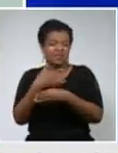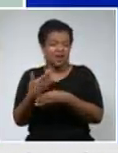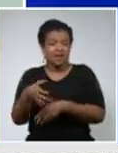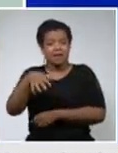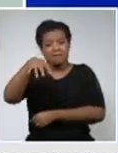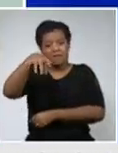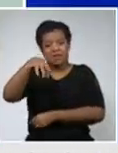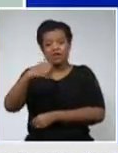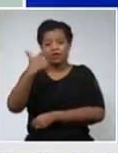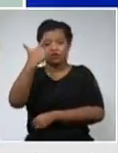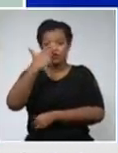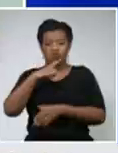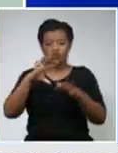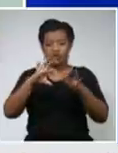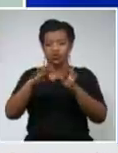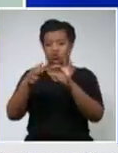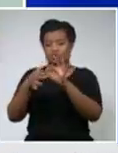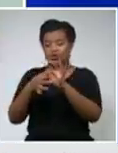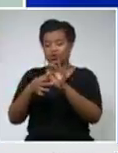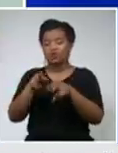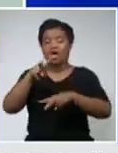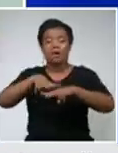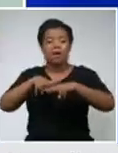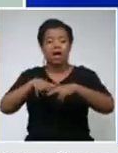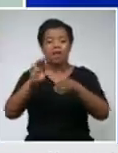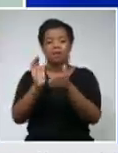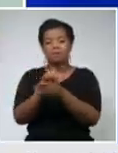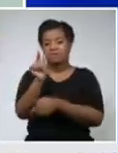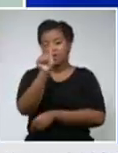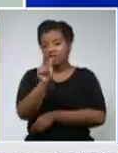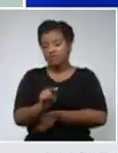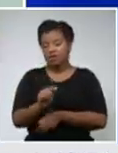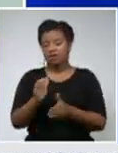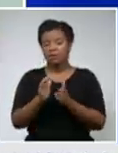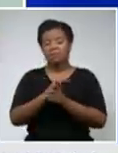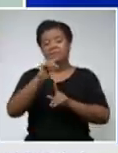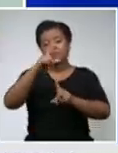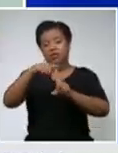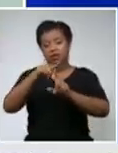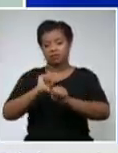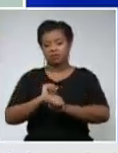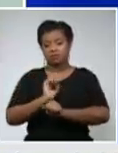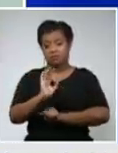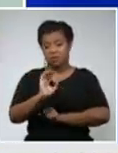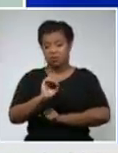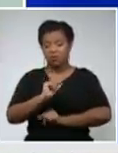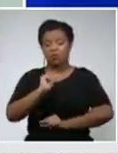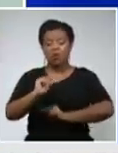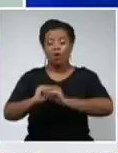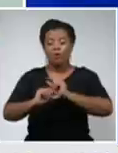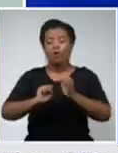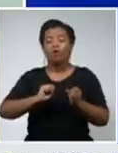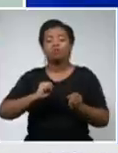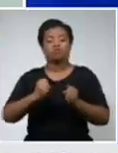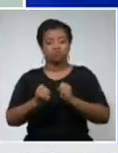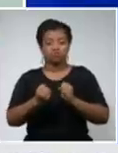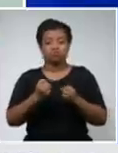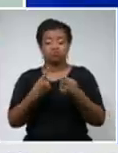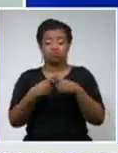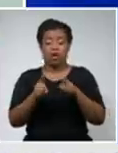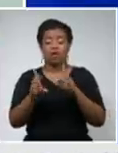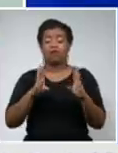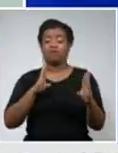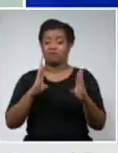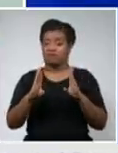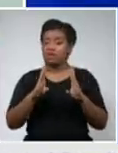Habana, Mayabeque, Matanzas, a pesar del control que ha ido teniendo, pero todavía en esta fase, Villa Clara, Ciego